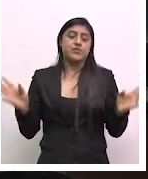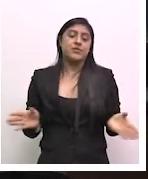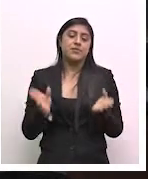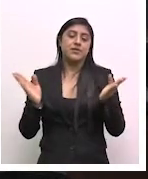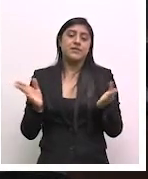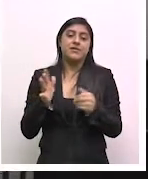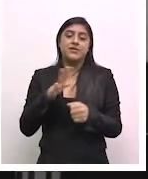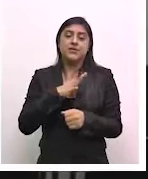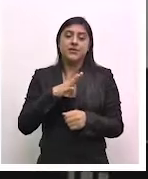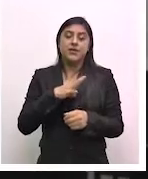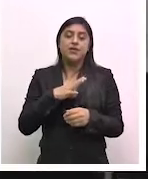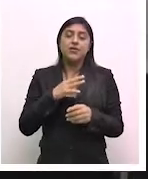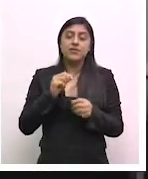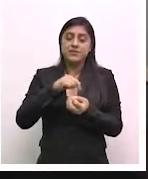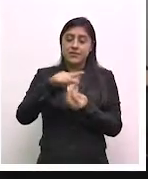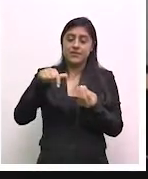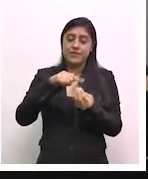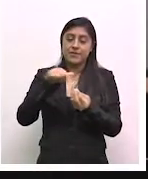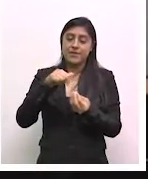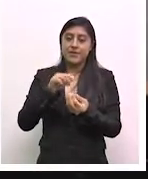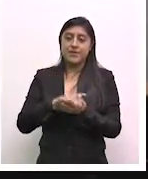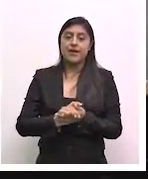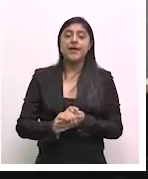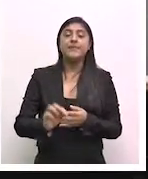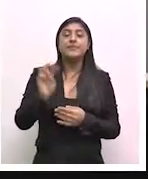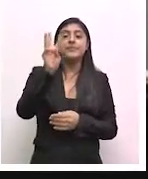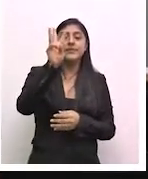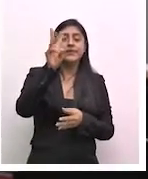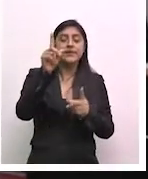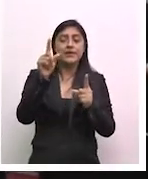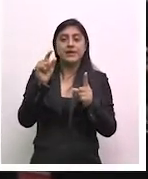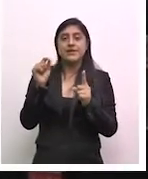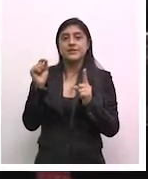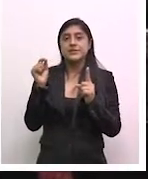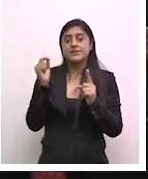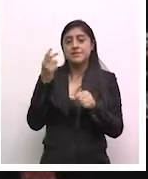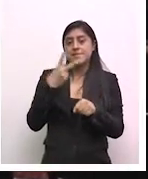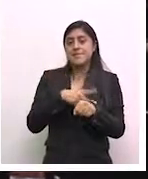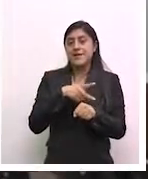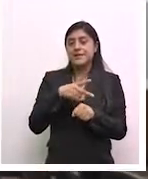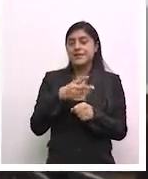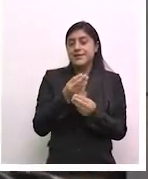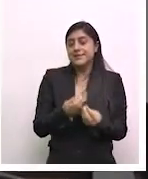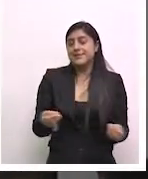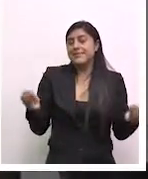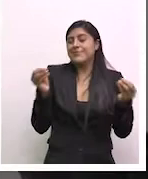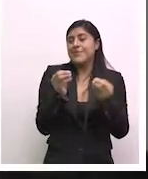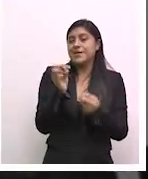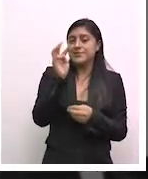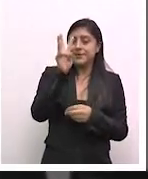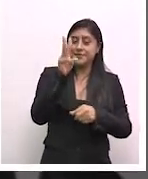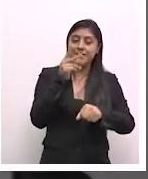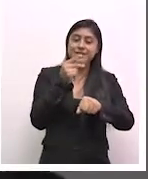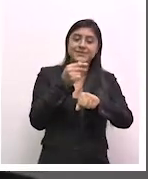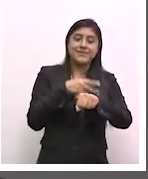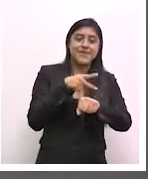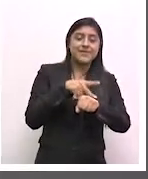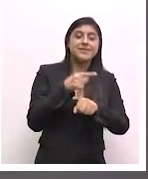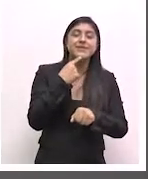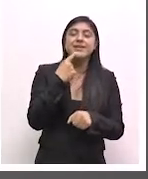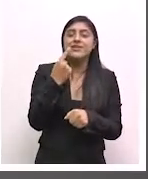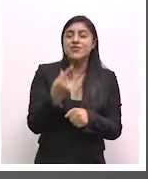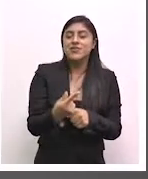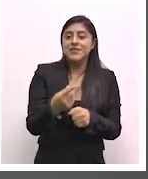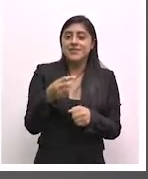la familia el compañerismo es una palabra que más de tres veces se escapa en nuestra conversación y es